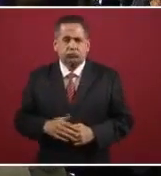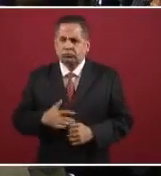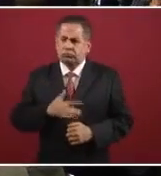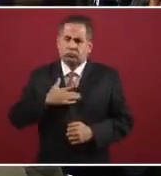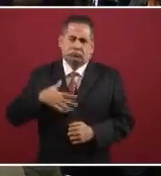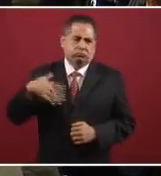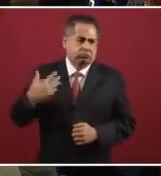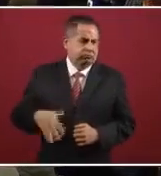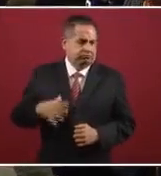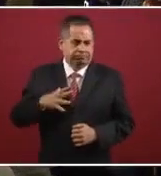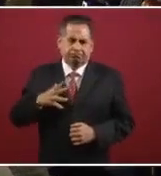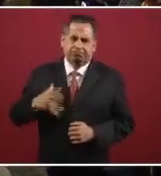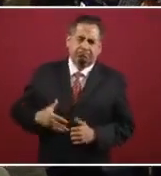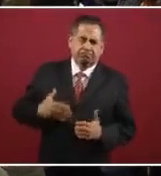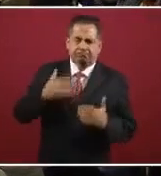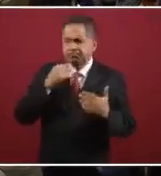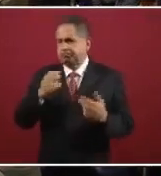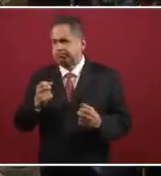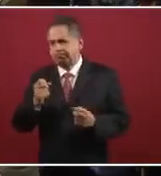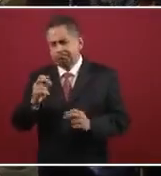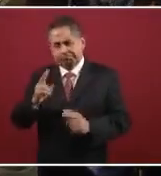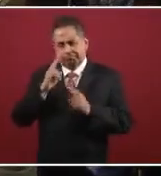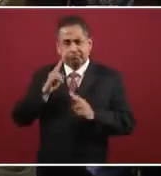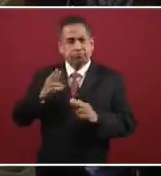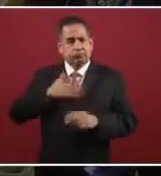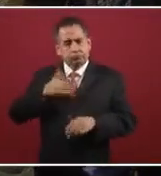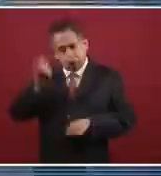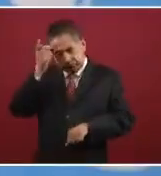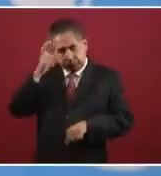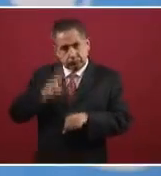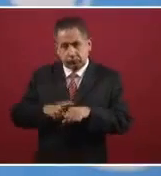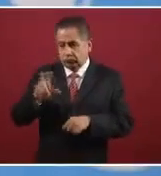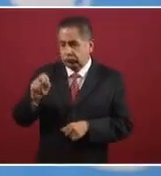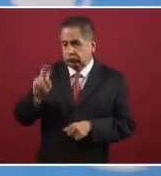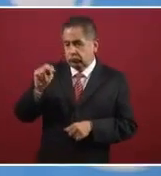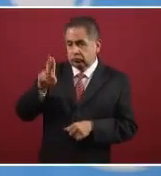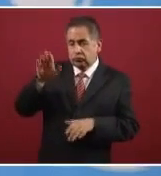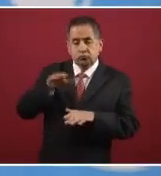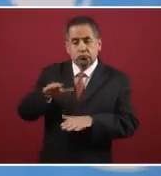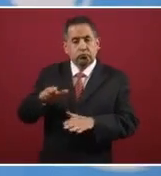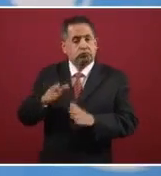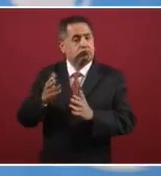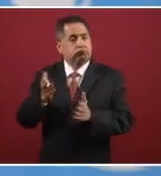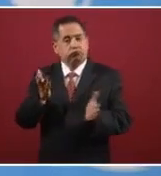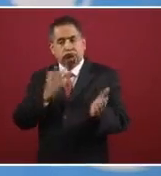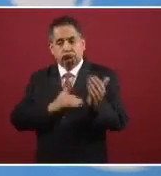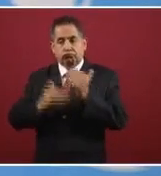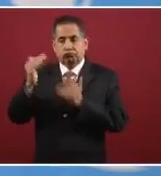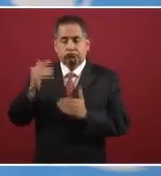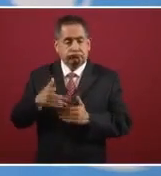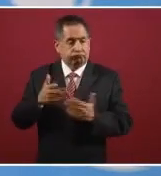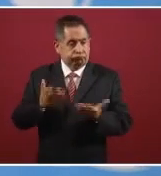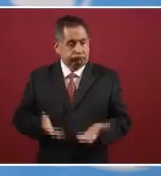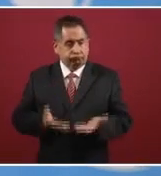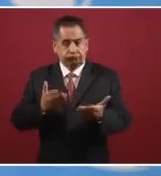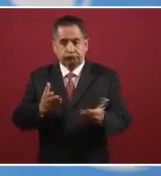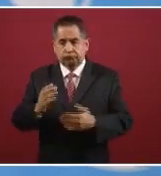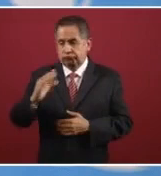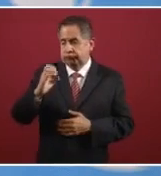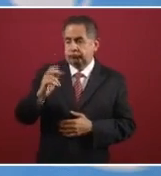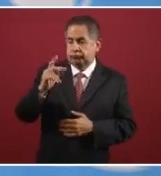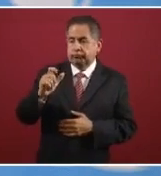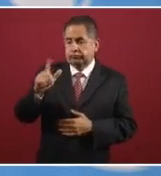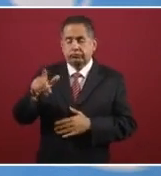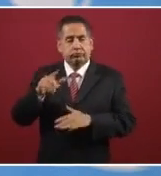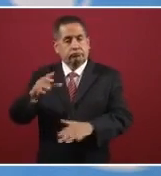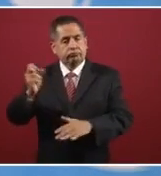hoy aquí como parte del, como director del Programa de Naciones Unidas para el Desarrollo, presentando esta conferencia regional